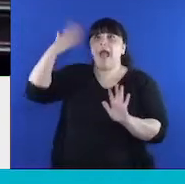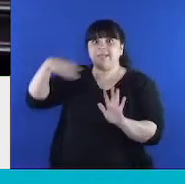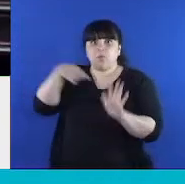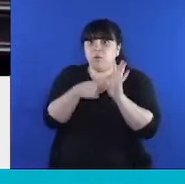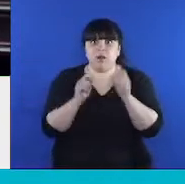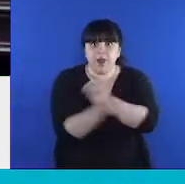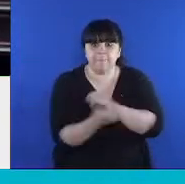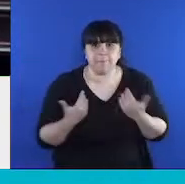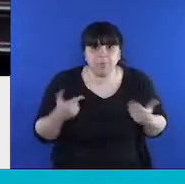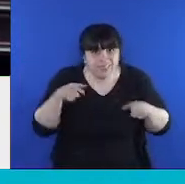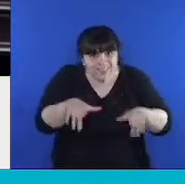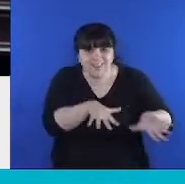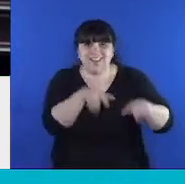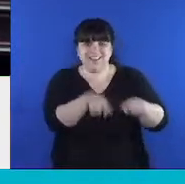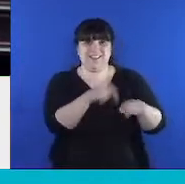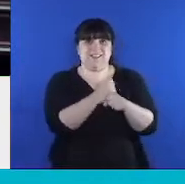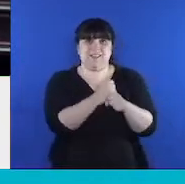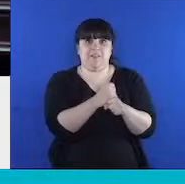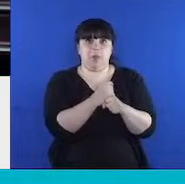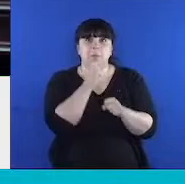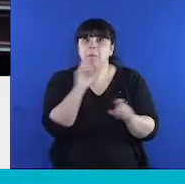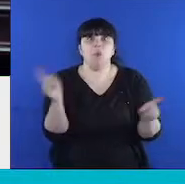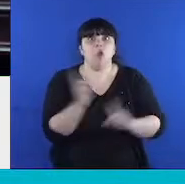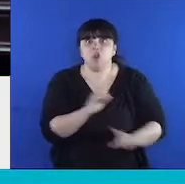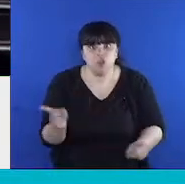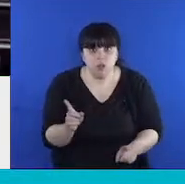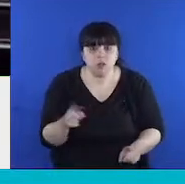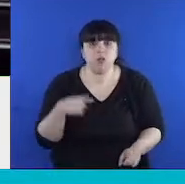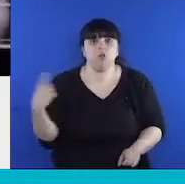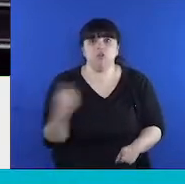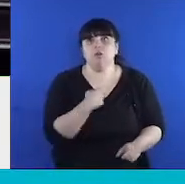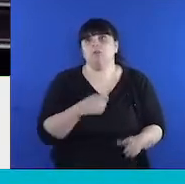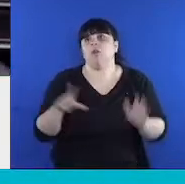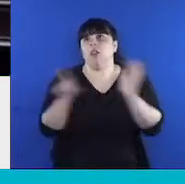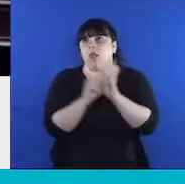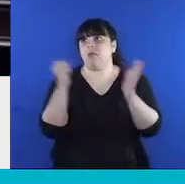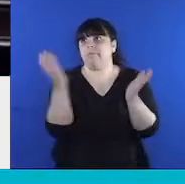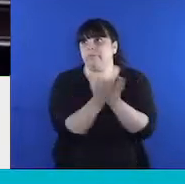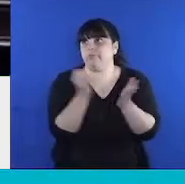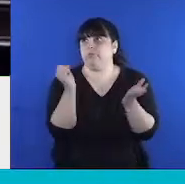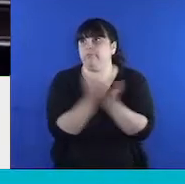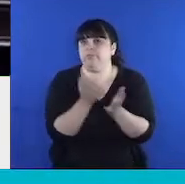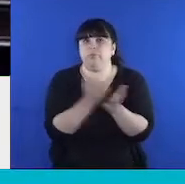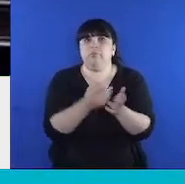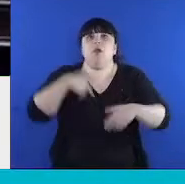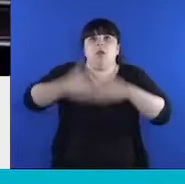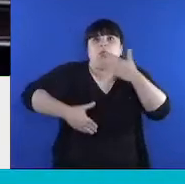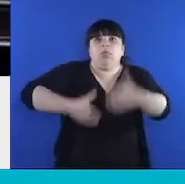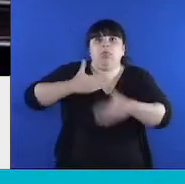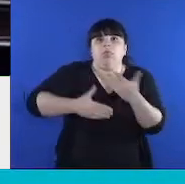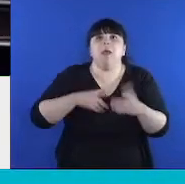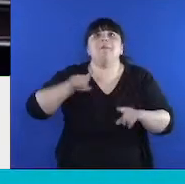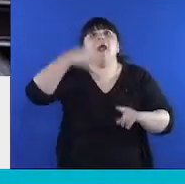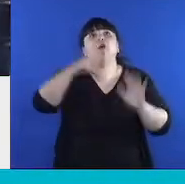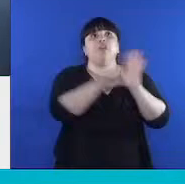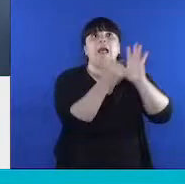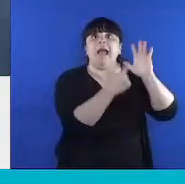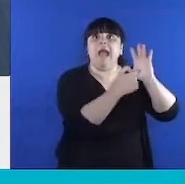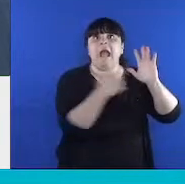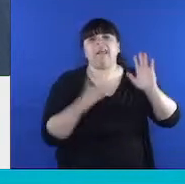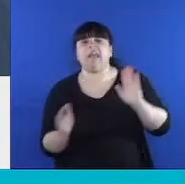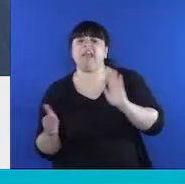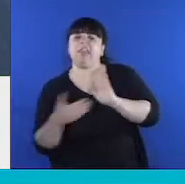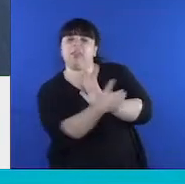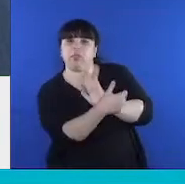vamos a seguir siempre sancionando este tipo de normas para gambetear otras normas que están vigentes en lugar de modificarlas.